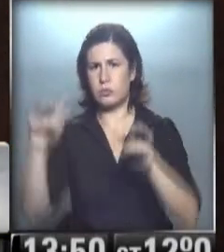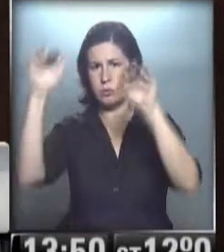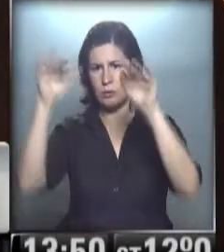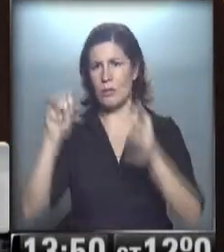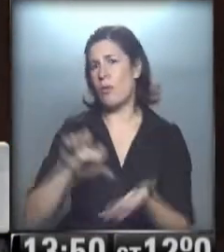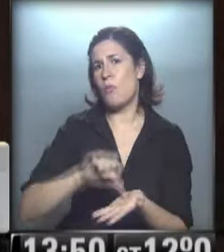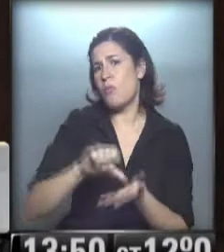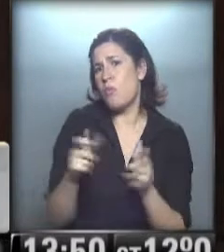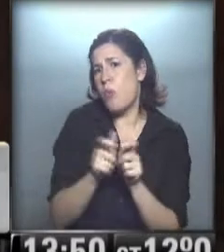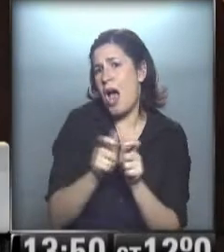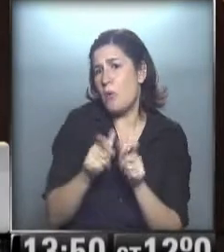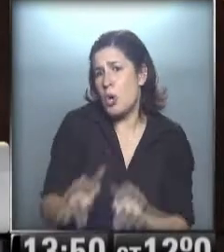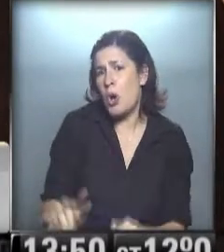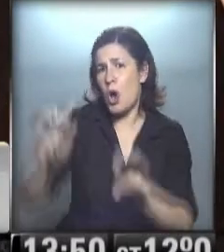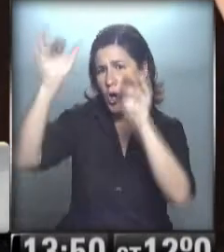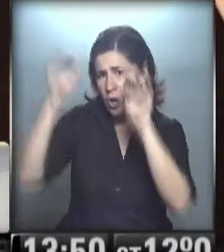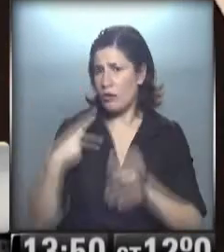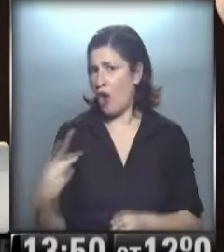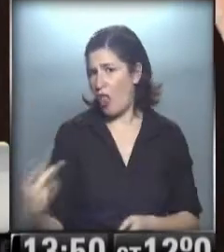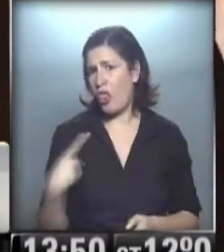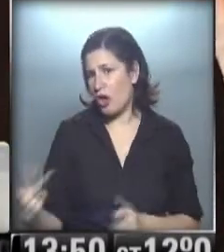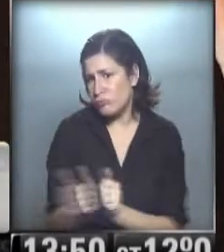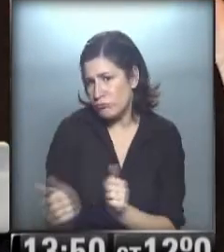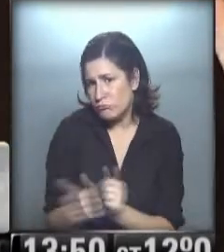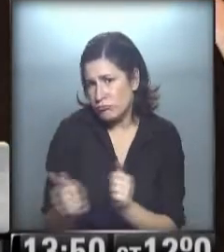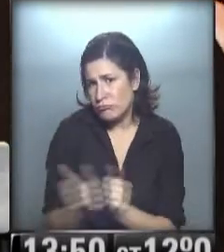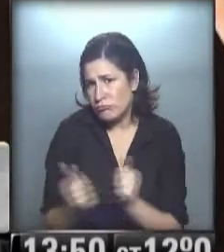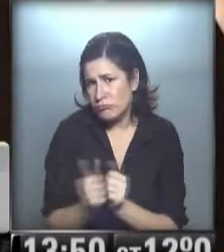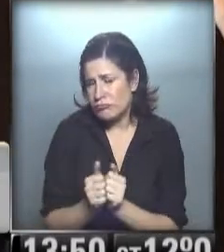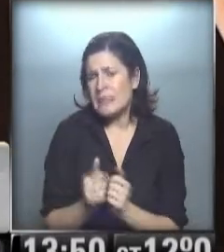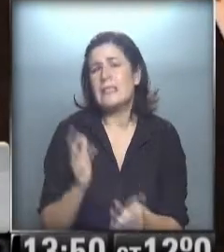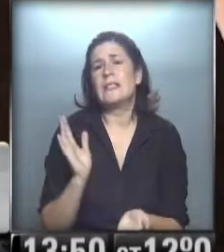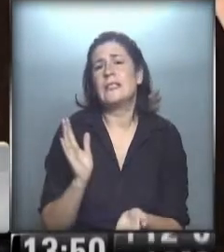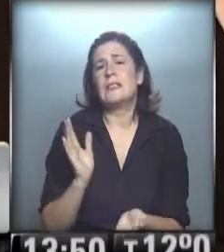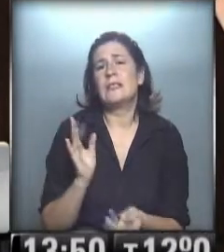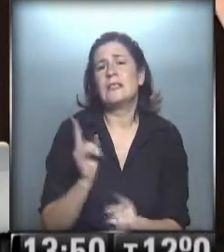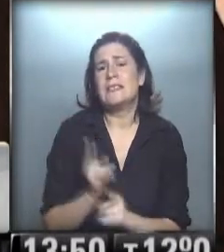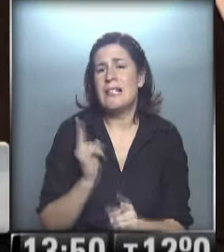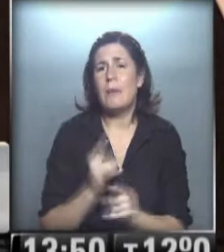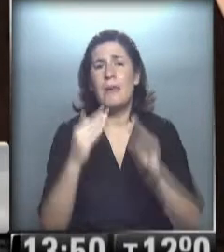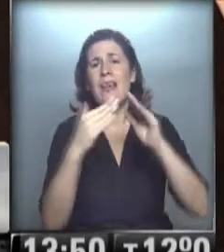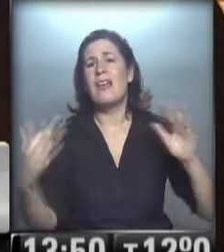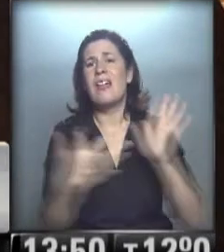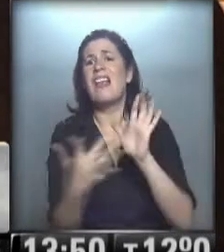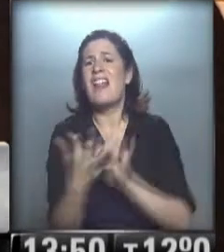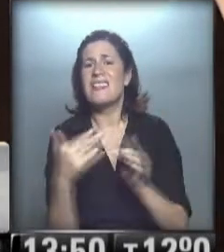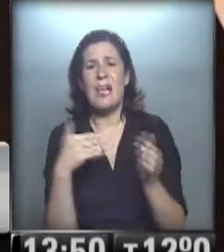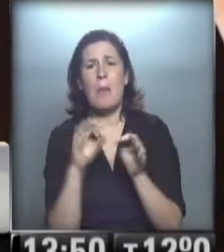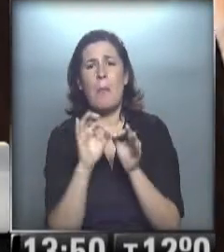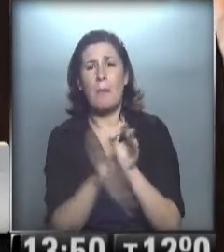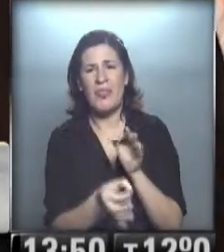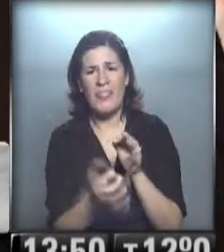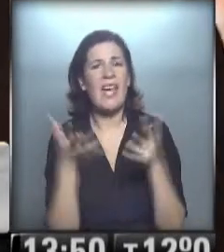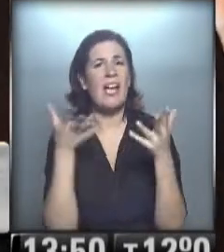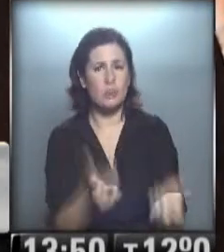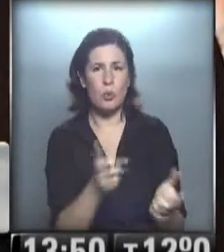y que están como siempre ayudando en una iglesia cercana que tienen ahí donde